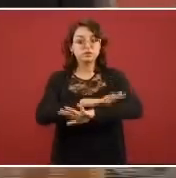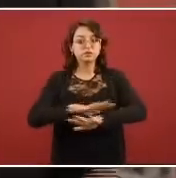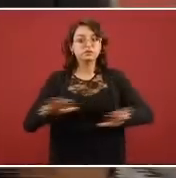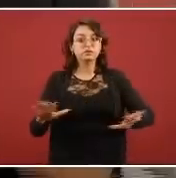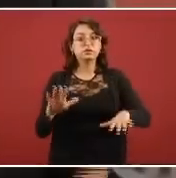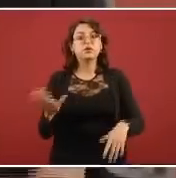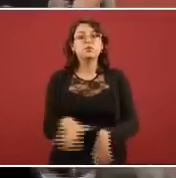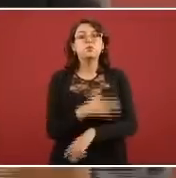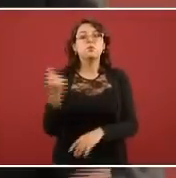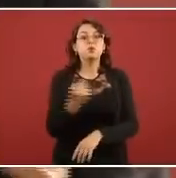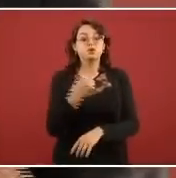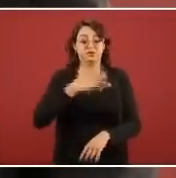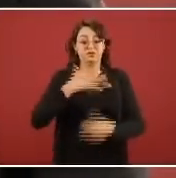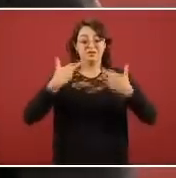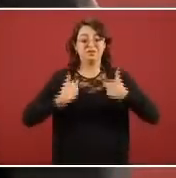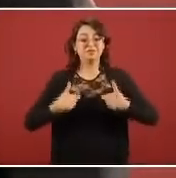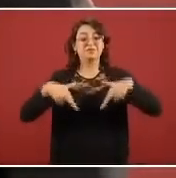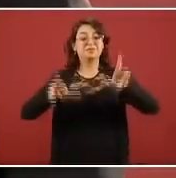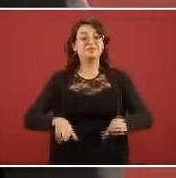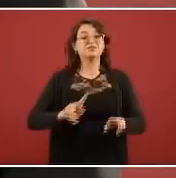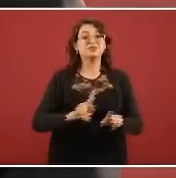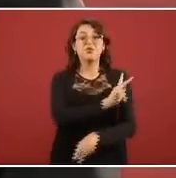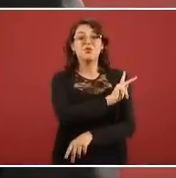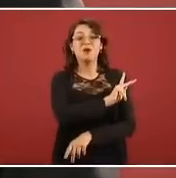yo represento a todos.